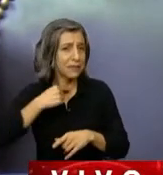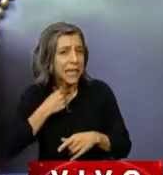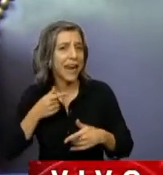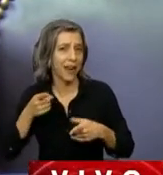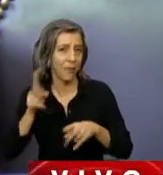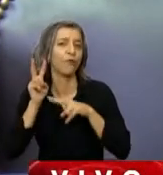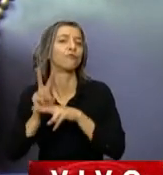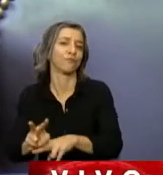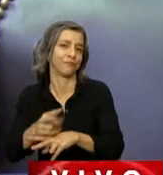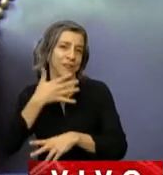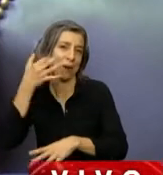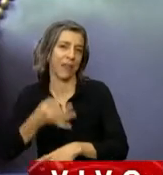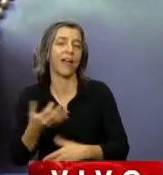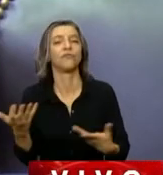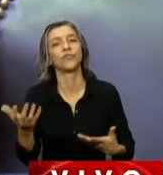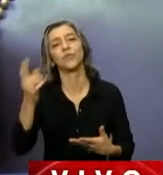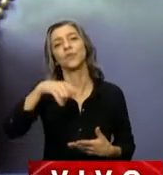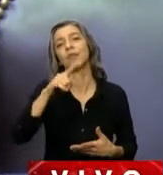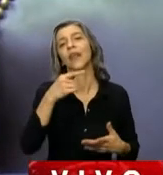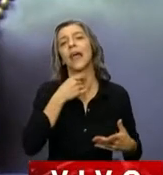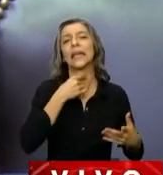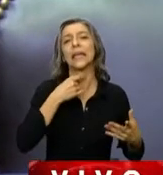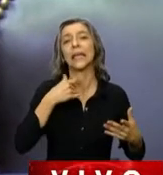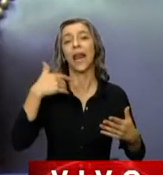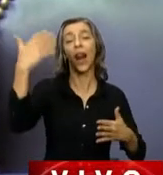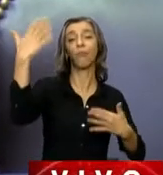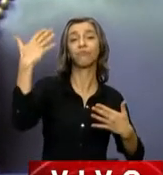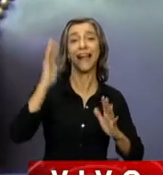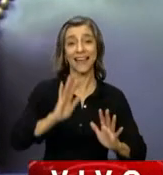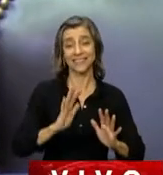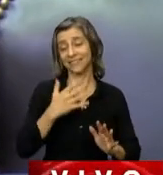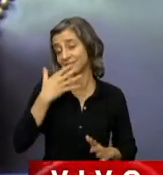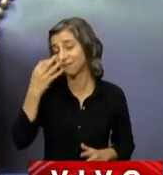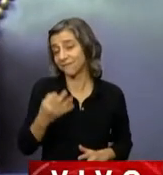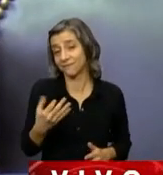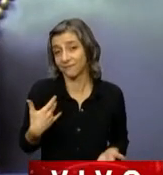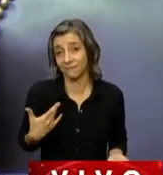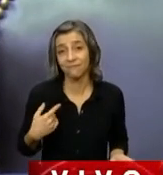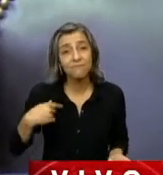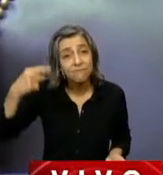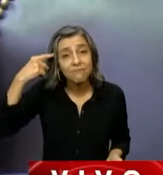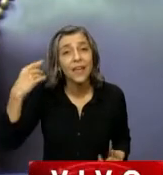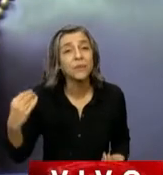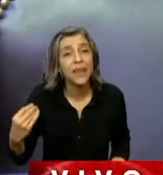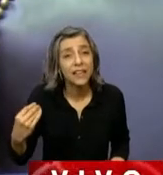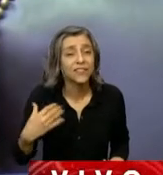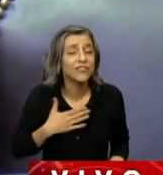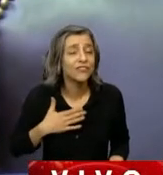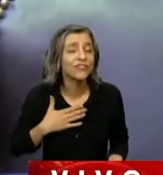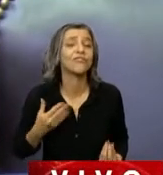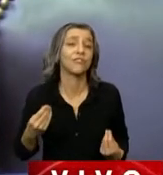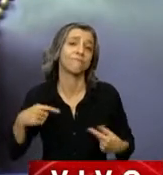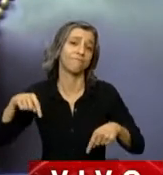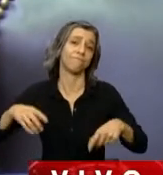tiempo. No sigan o no traten de seguir adelante con este relato. ¿Quieren que les diga realmente lo que pienso? Hoy el